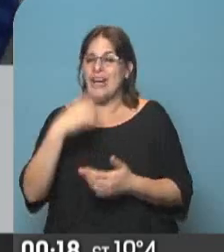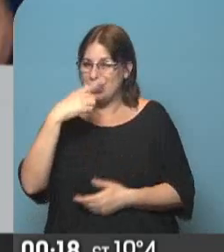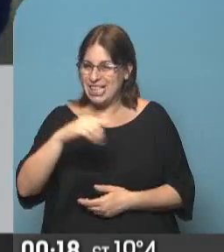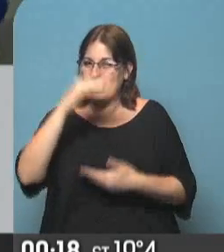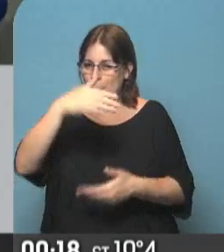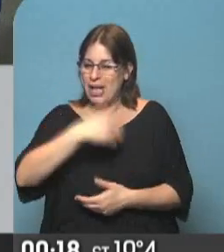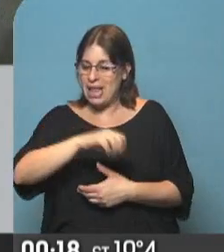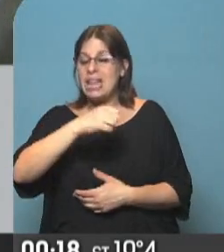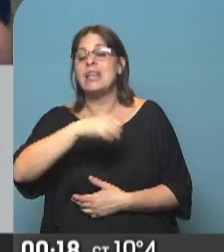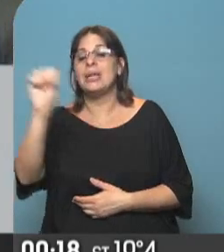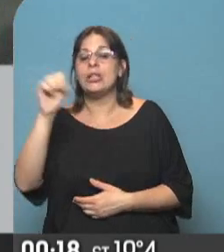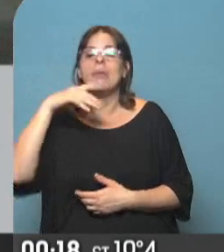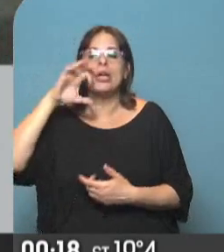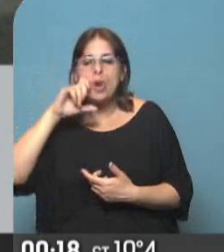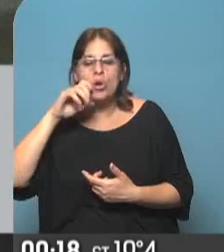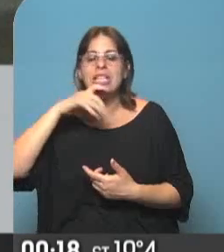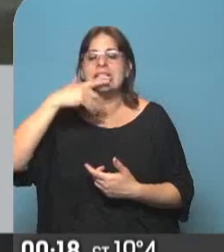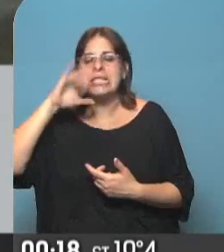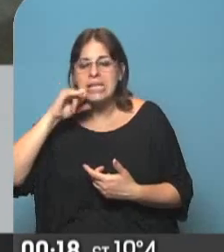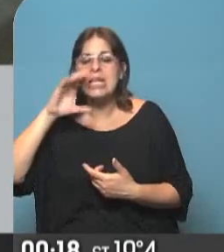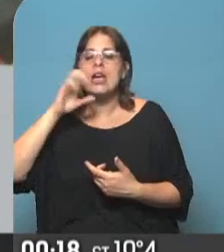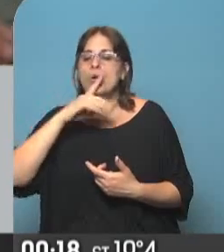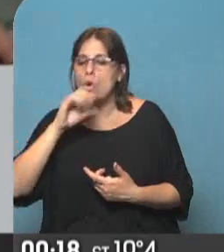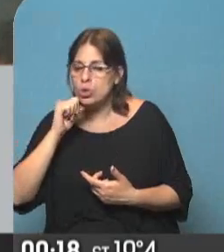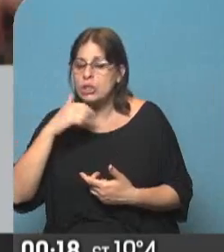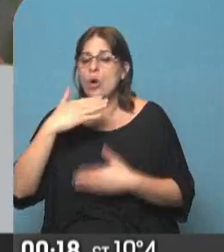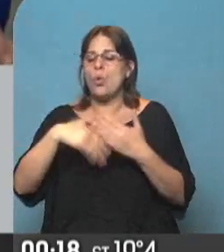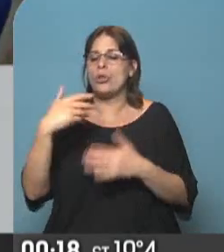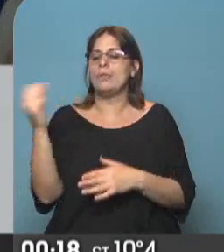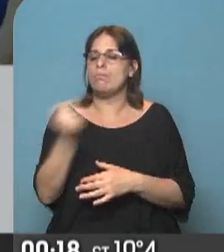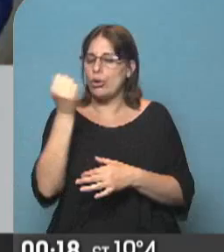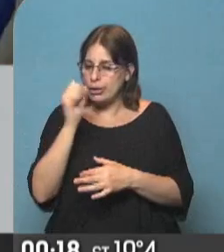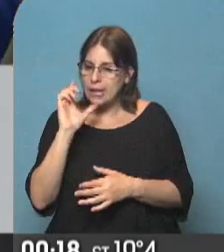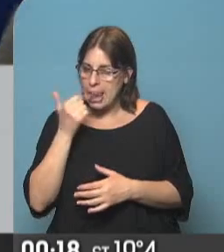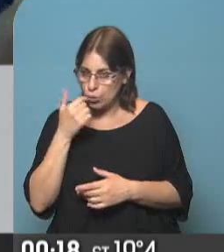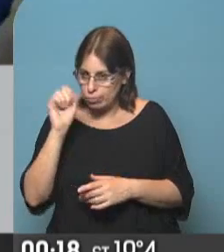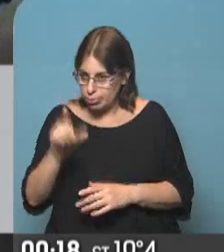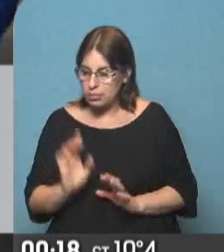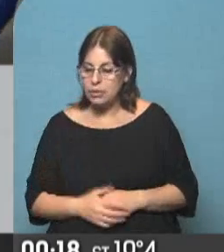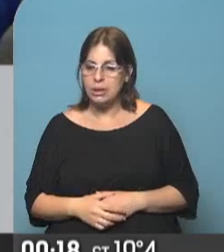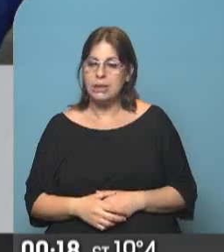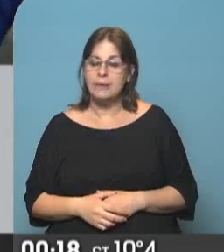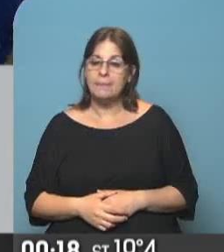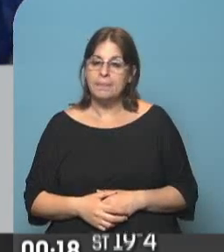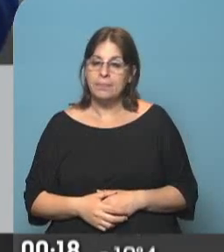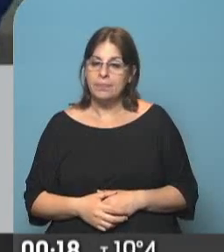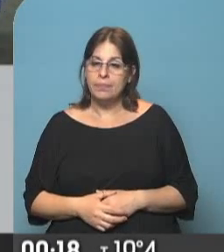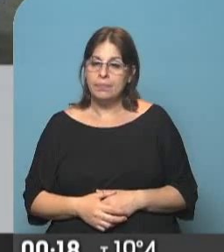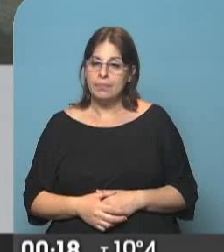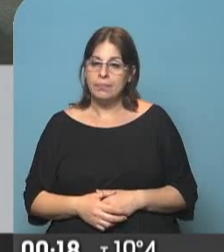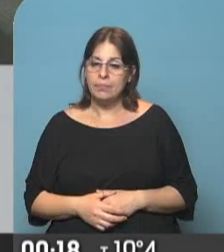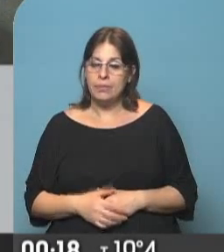Marcone, Pepe San y también Laucha Costa, los destacados de este Lanús histórico, que ahora seguramente,